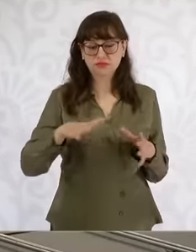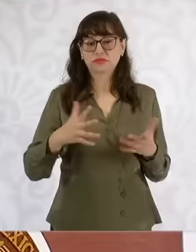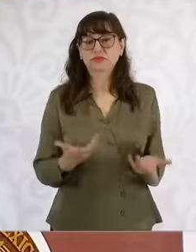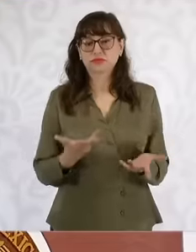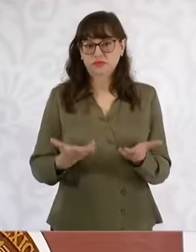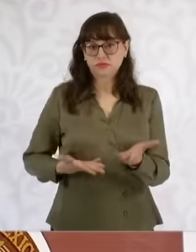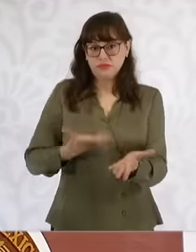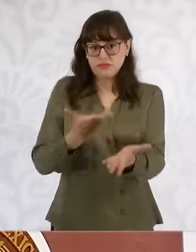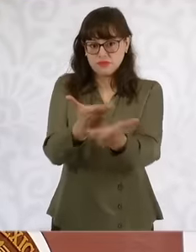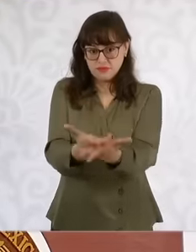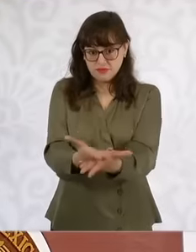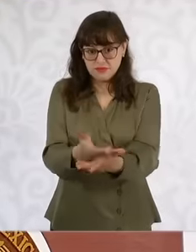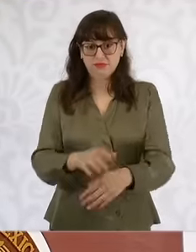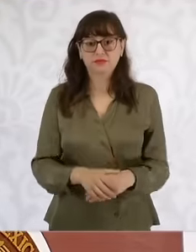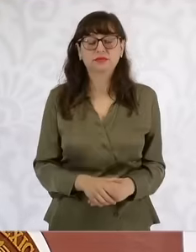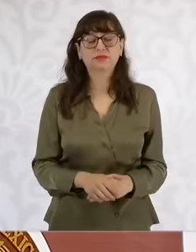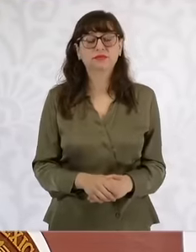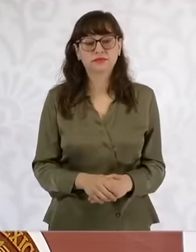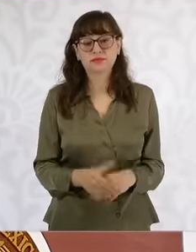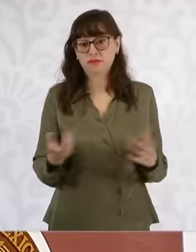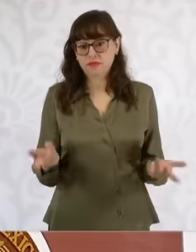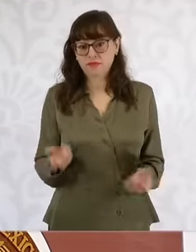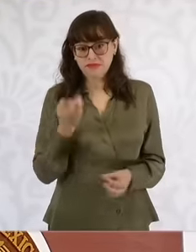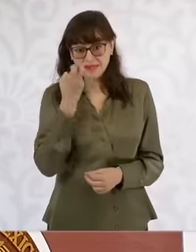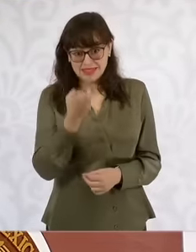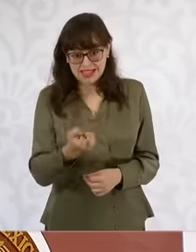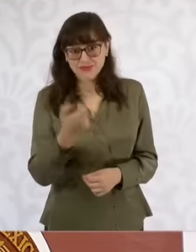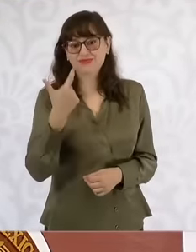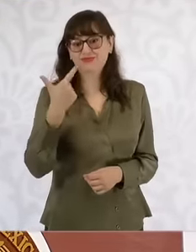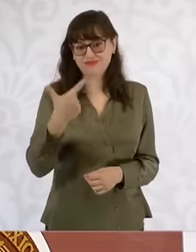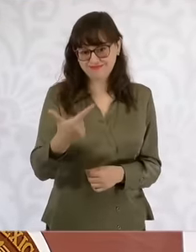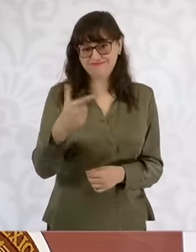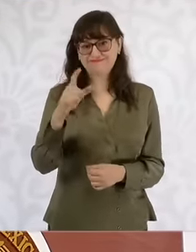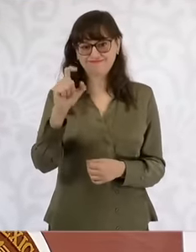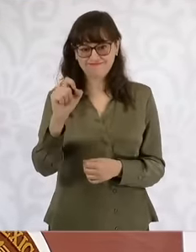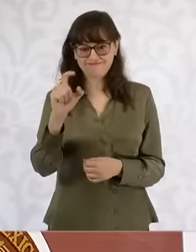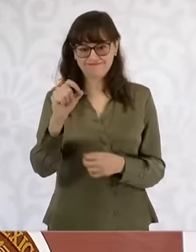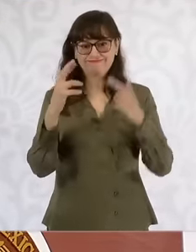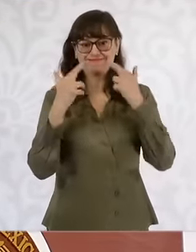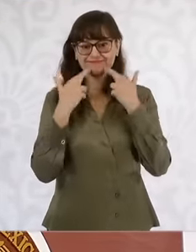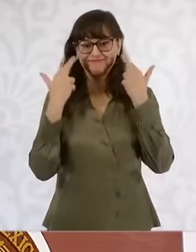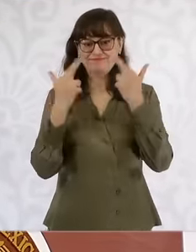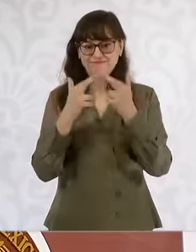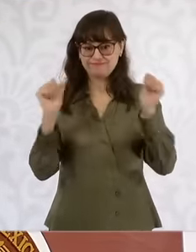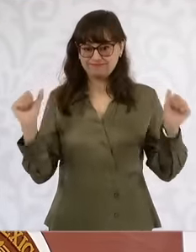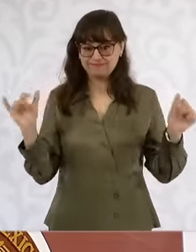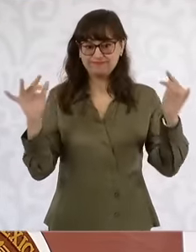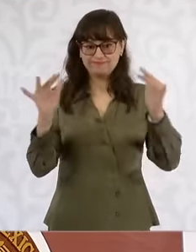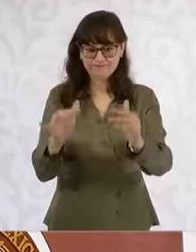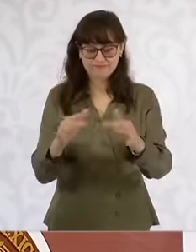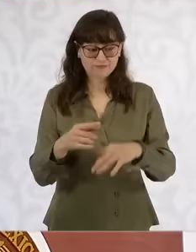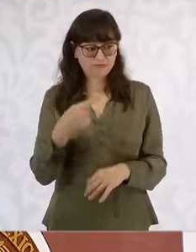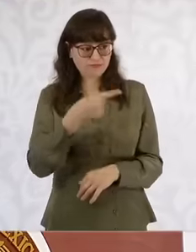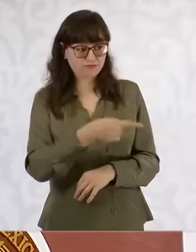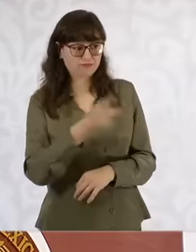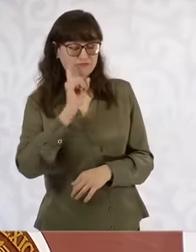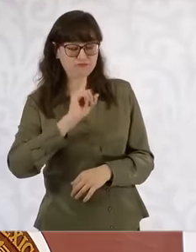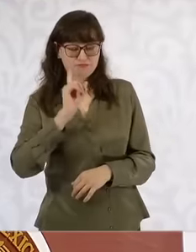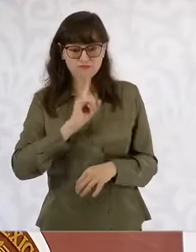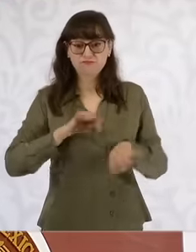estos serían los elementos fundamentales de la reunión, la agenda de trabajo de la